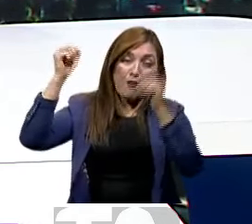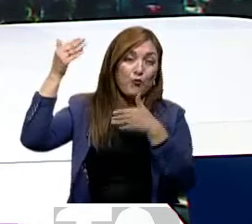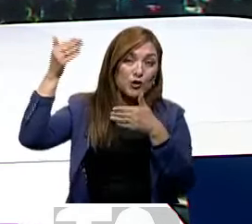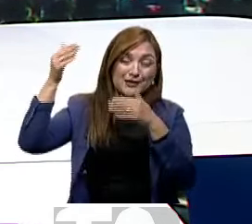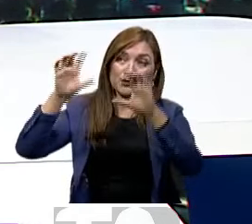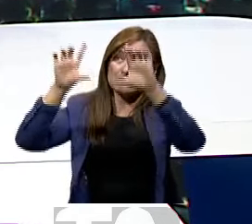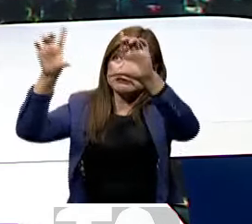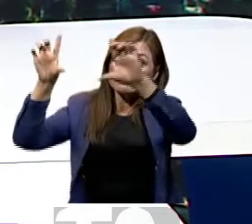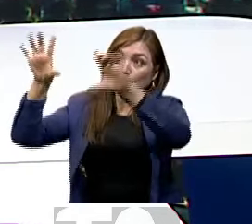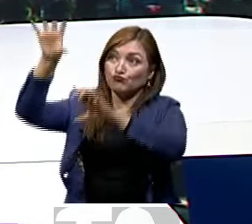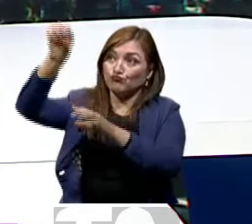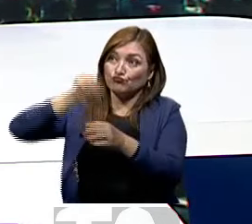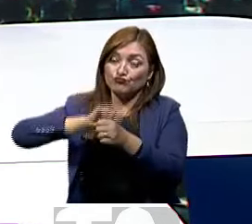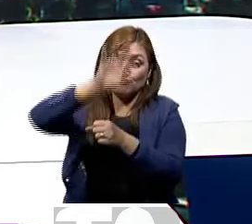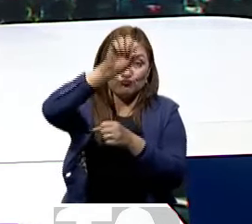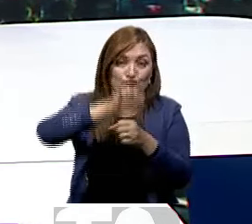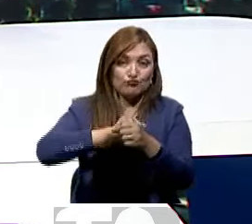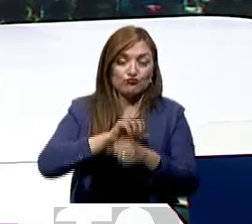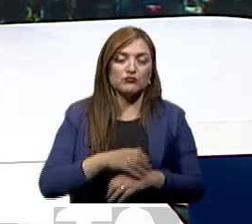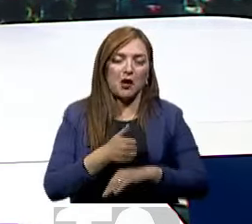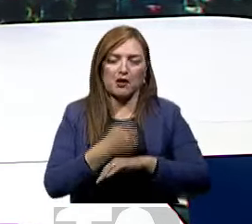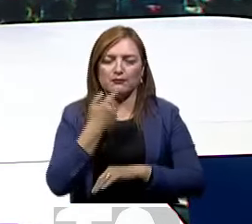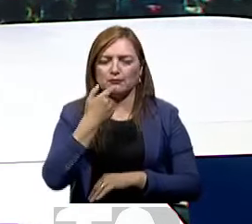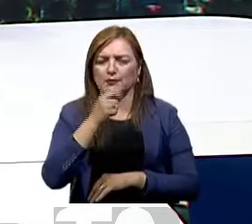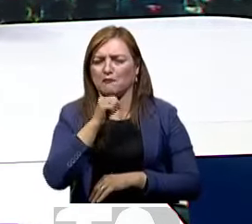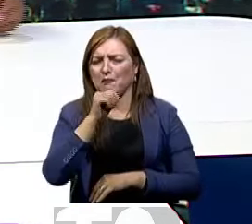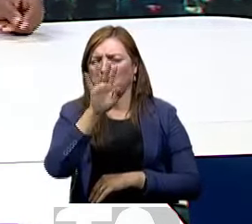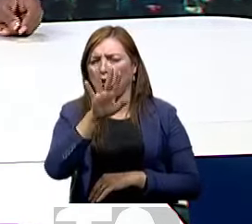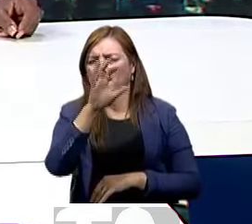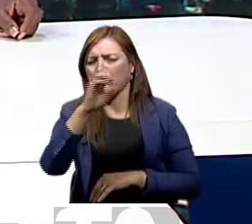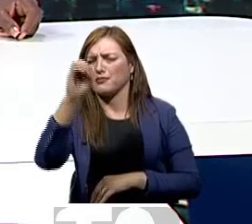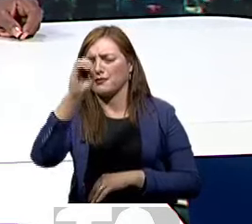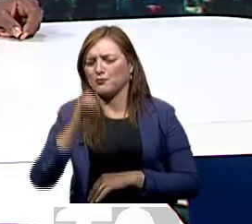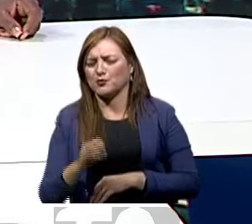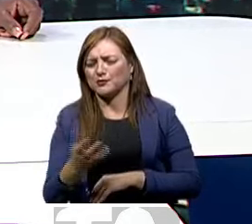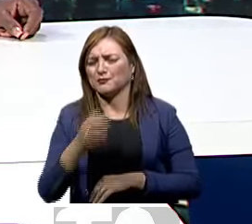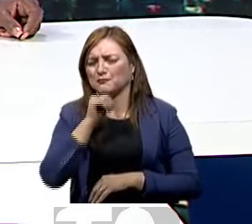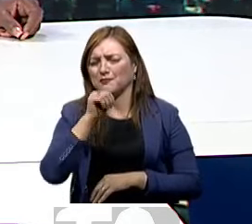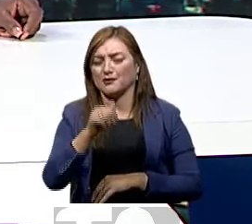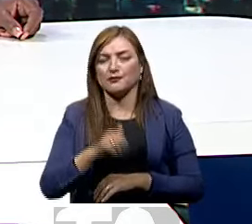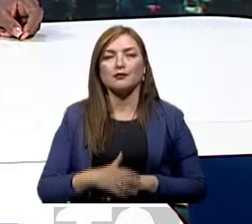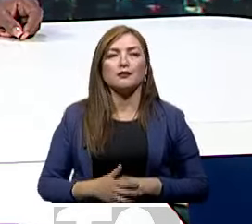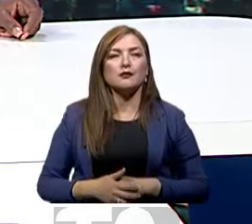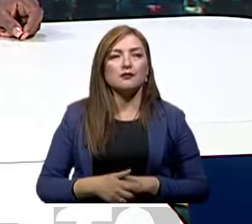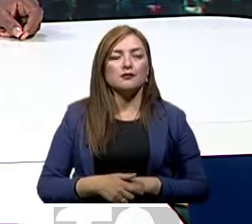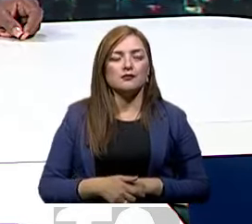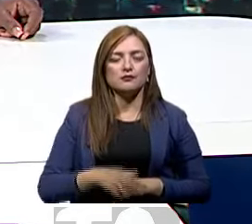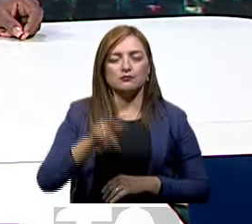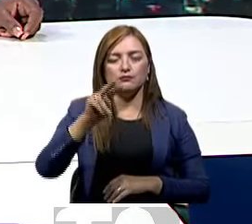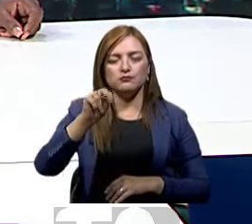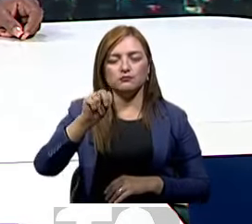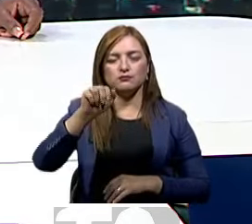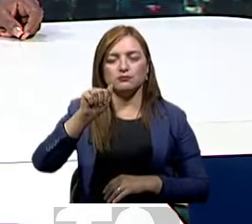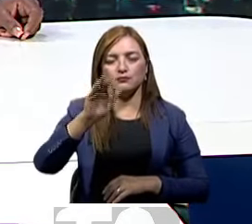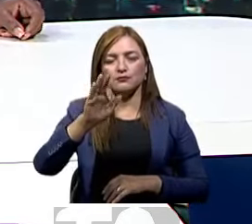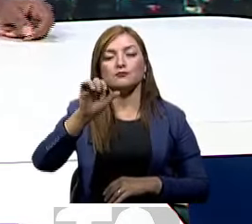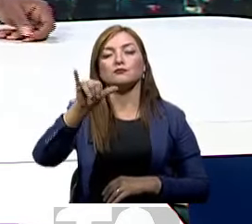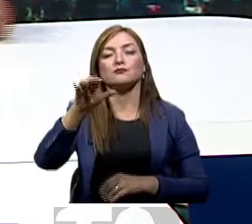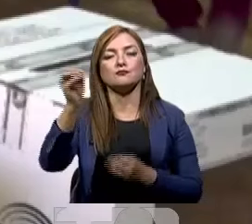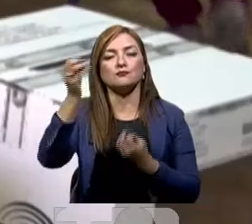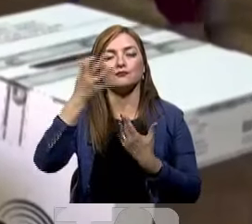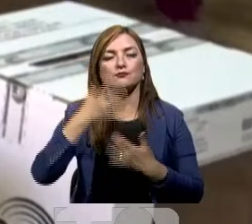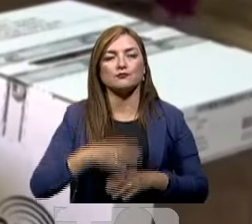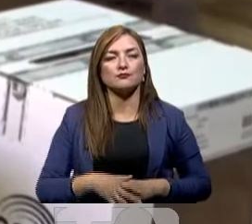Sin embargo, las autoridades aseguran que aún falta retirar un 40% de esta publicidad. Natalie Jiménez nos cuenta más en el siguiente